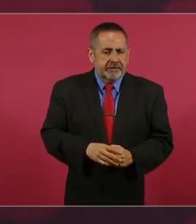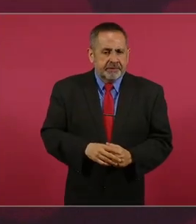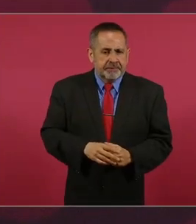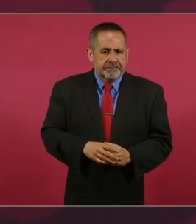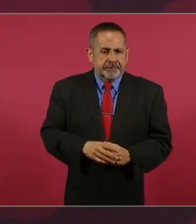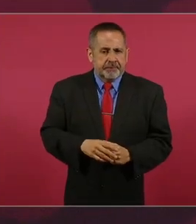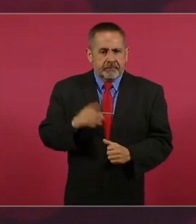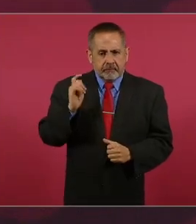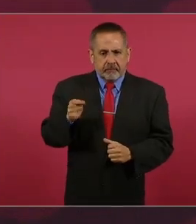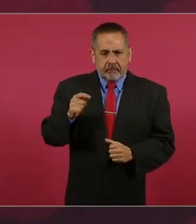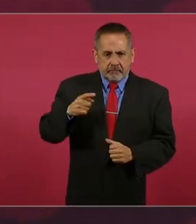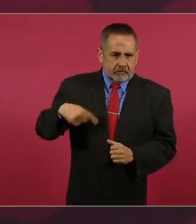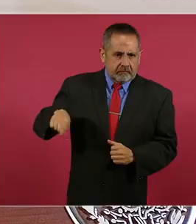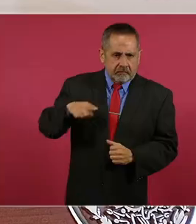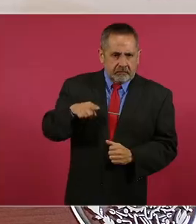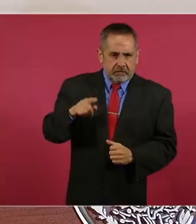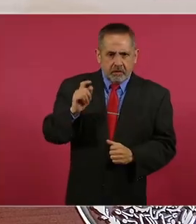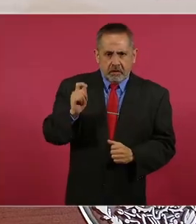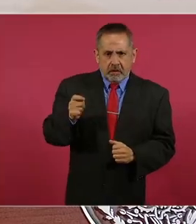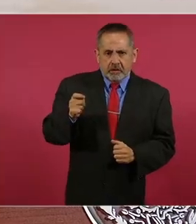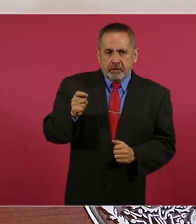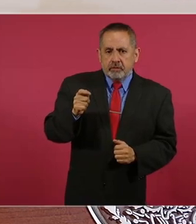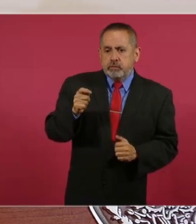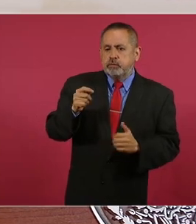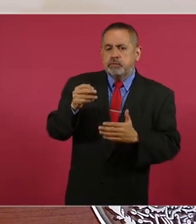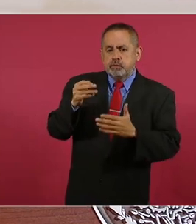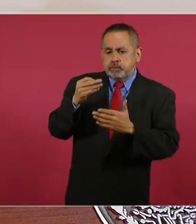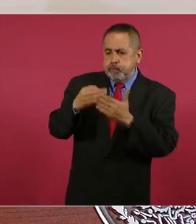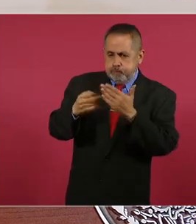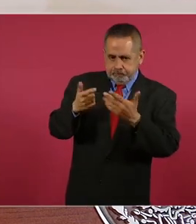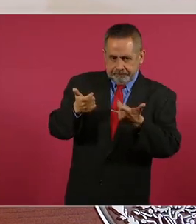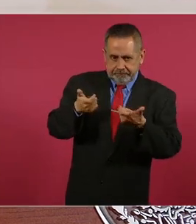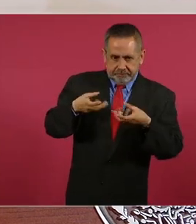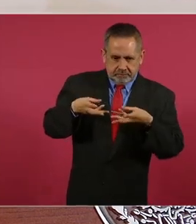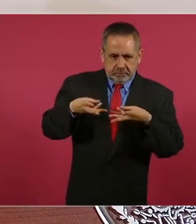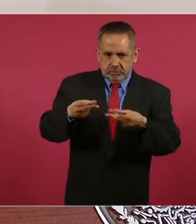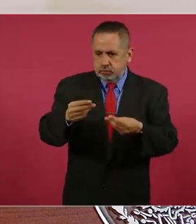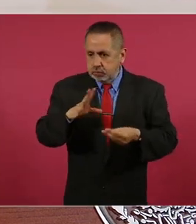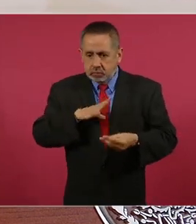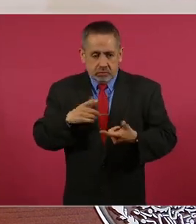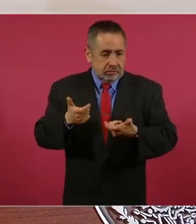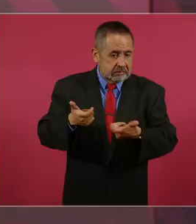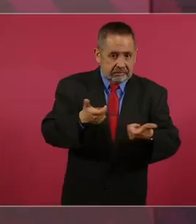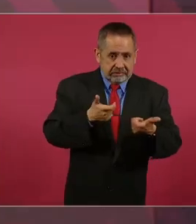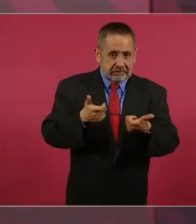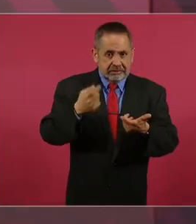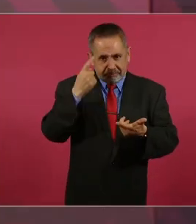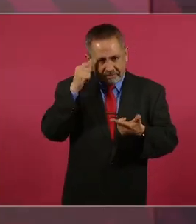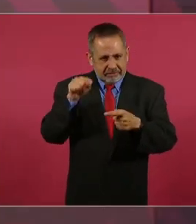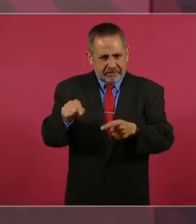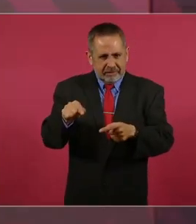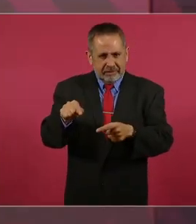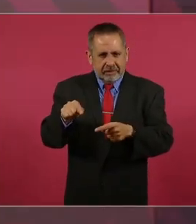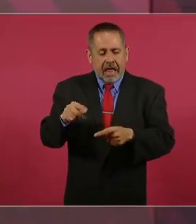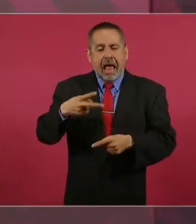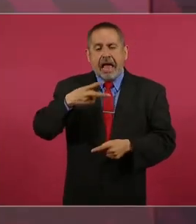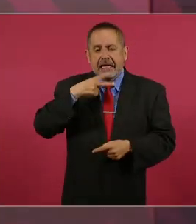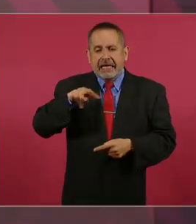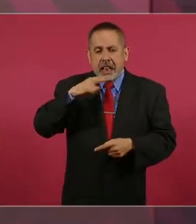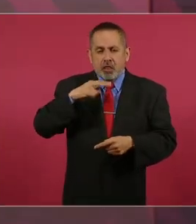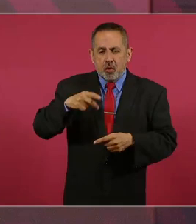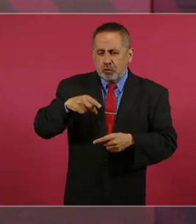Cuando se trata de que les faltan recursos porque no tienen para los aguinaldos,